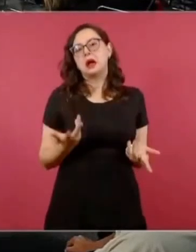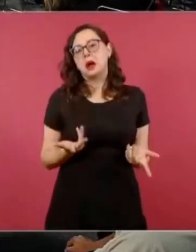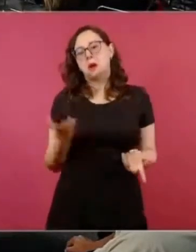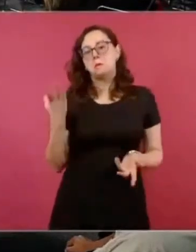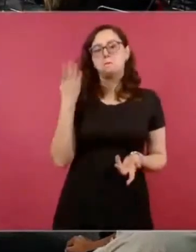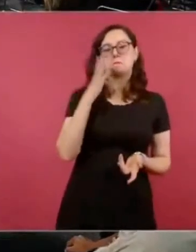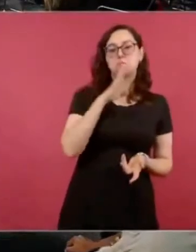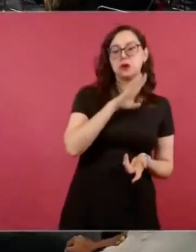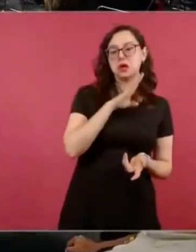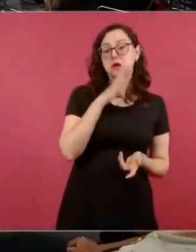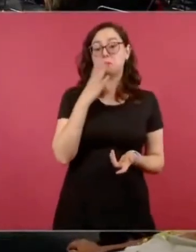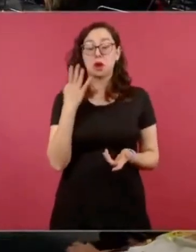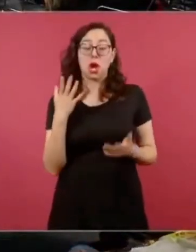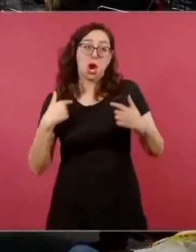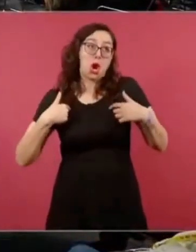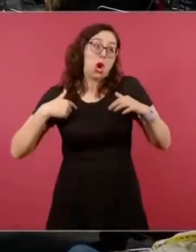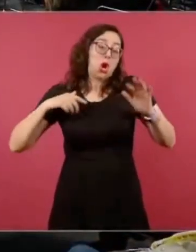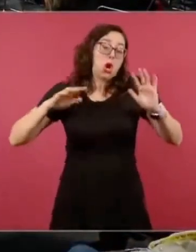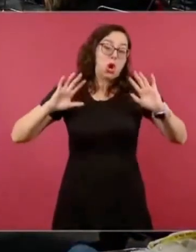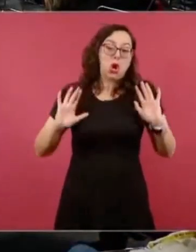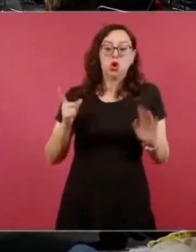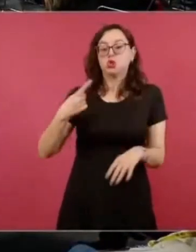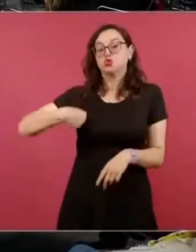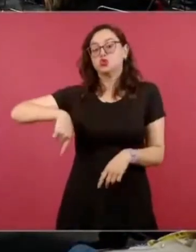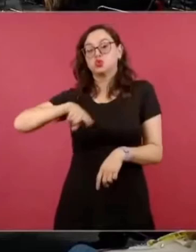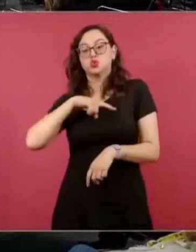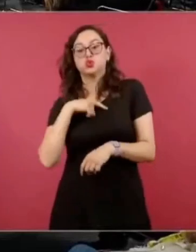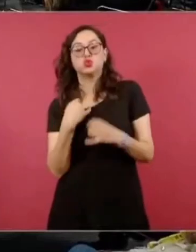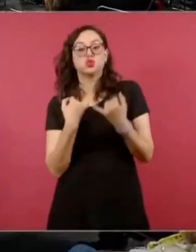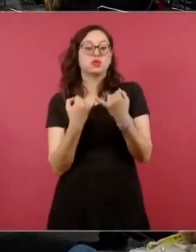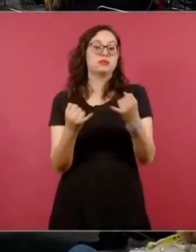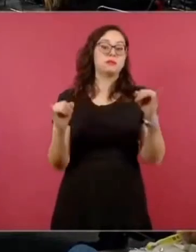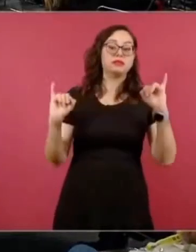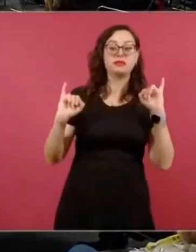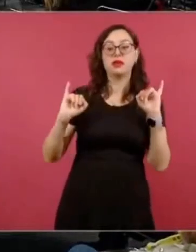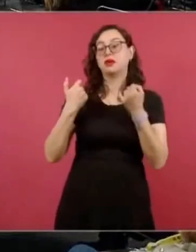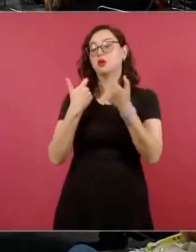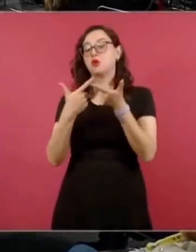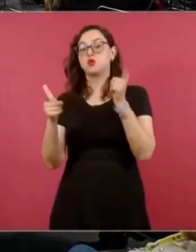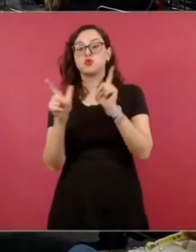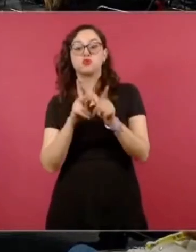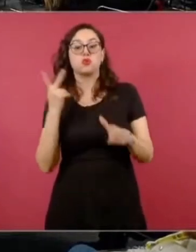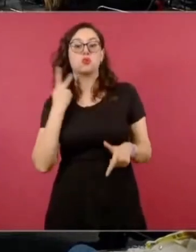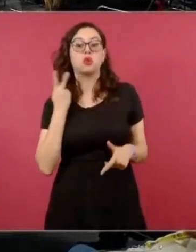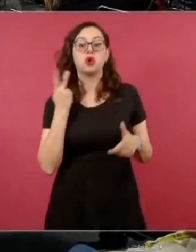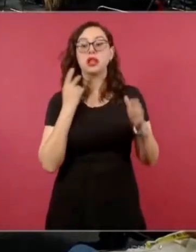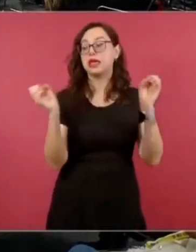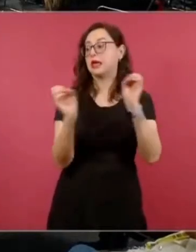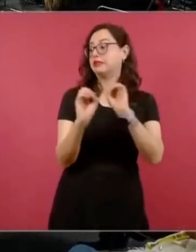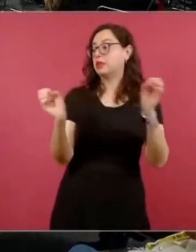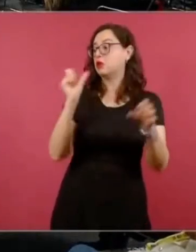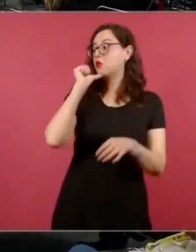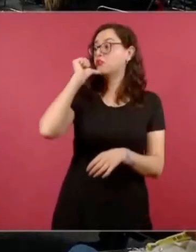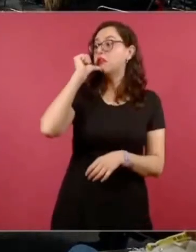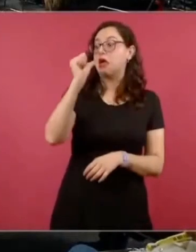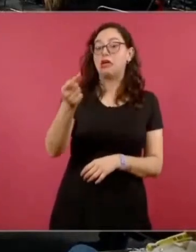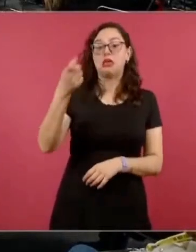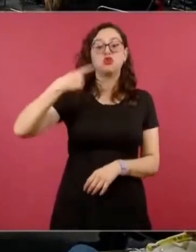Se acuñó, porque eso es nuevo, lo de la sociedad civil,